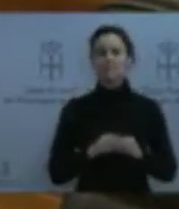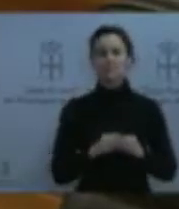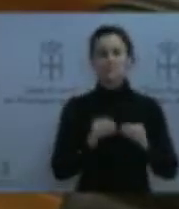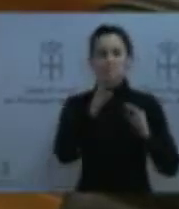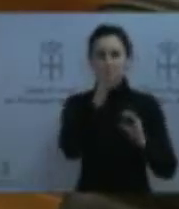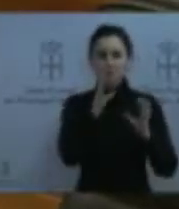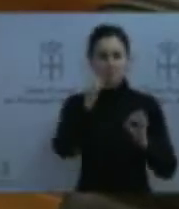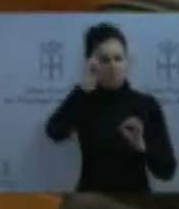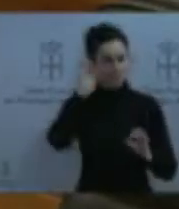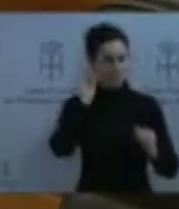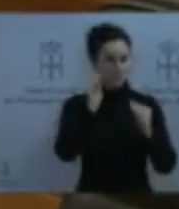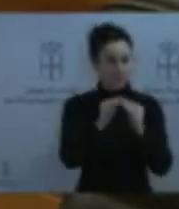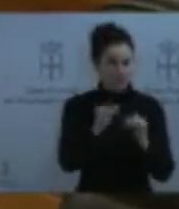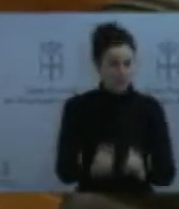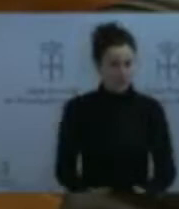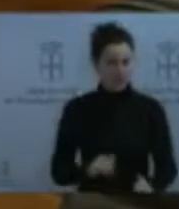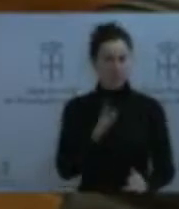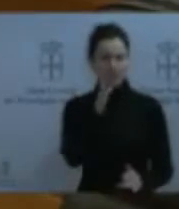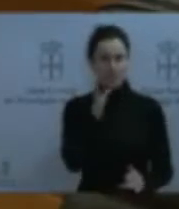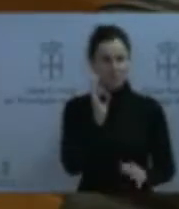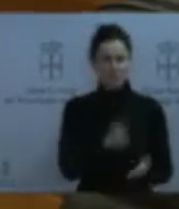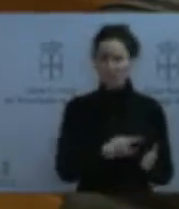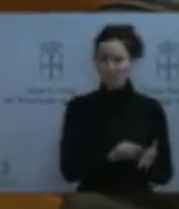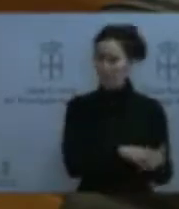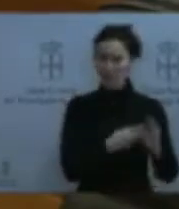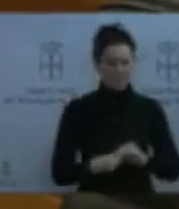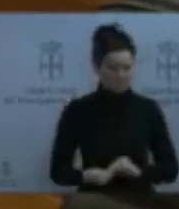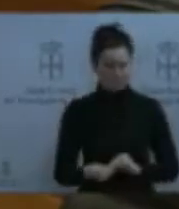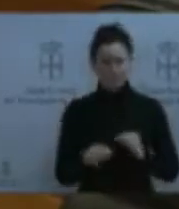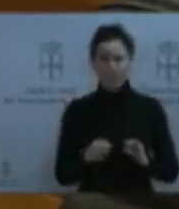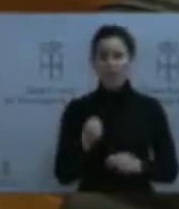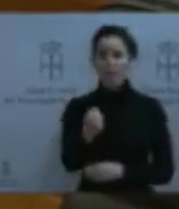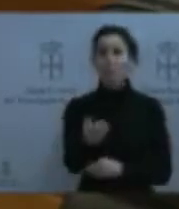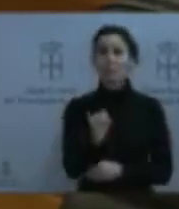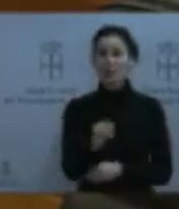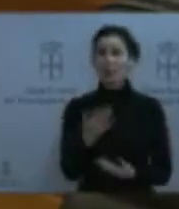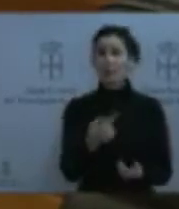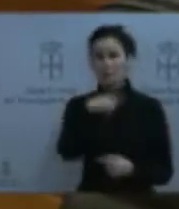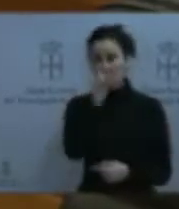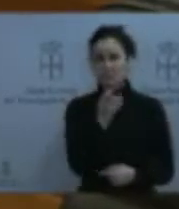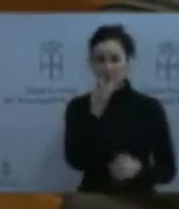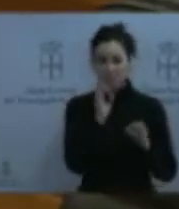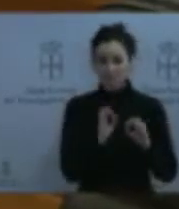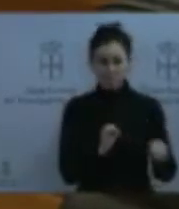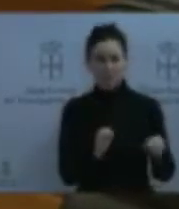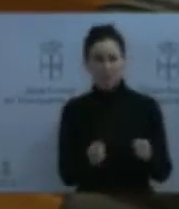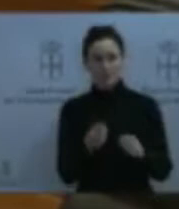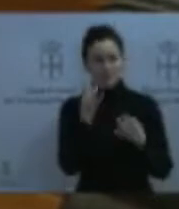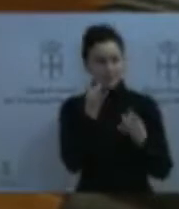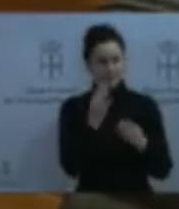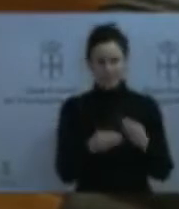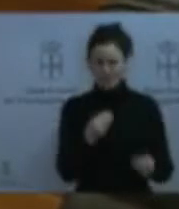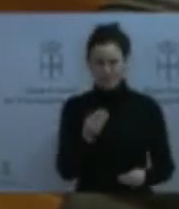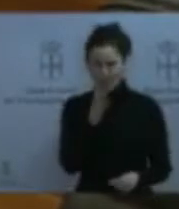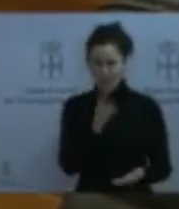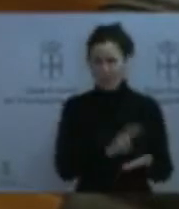que además está avalada. No creo yo que se vaya a hacer ningún desaguisado con ella. Vamos, es lo que leo del informe y de las